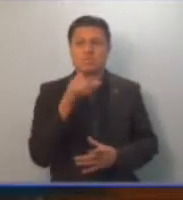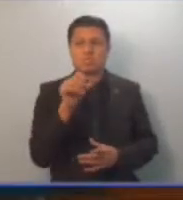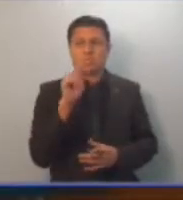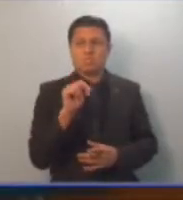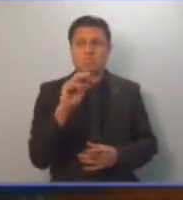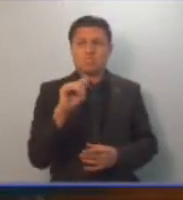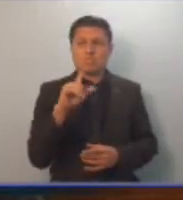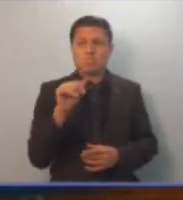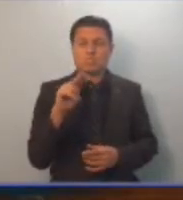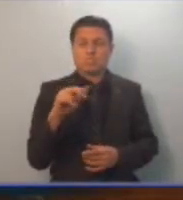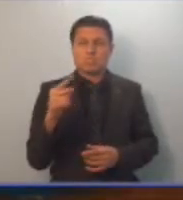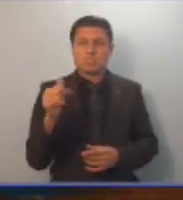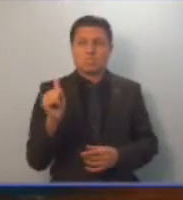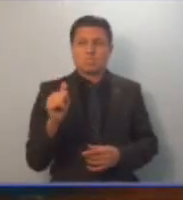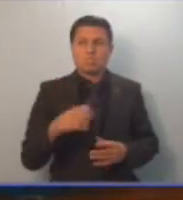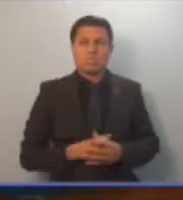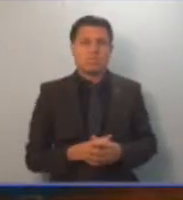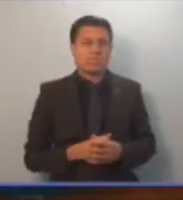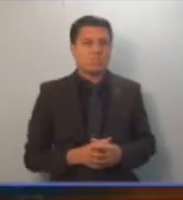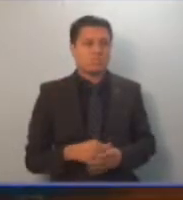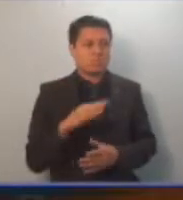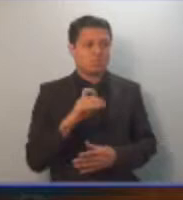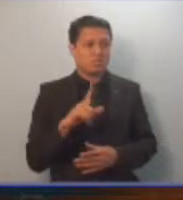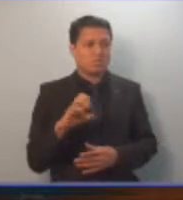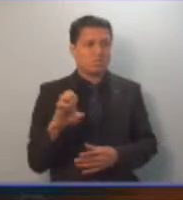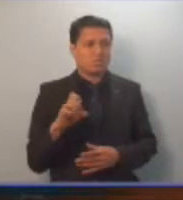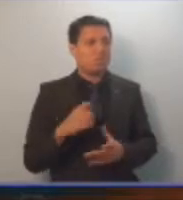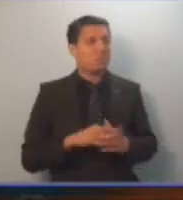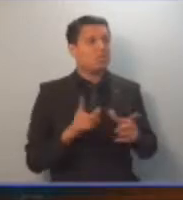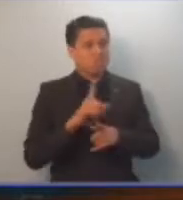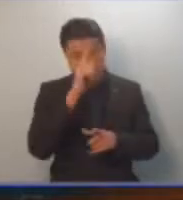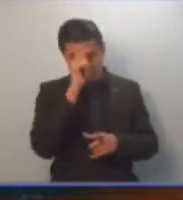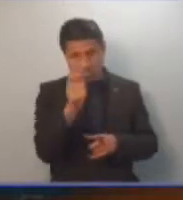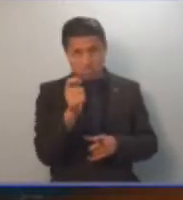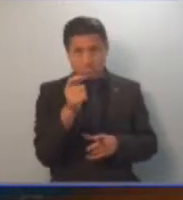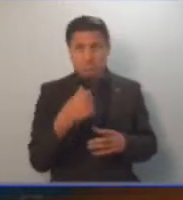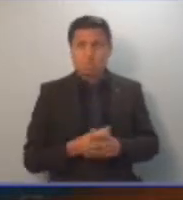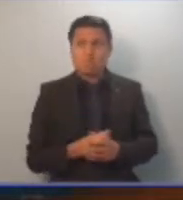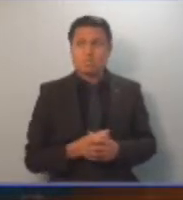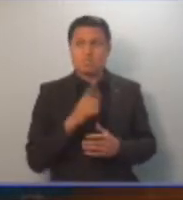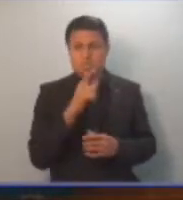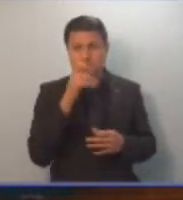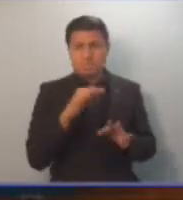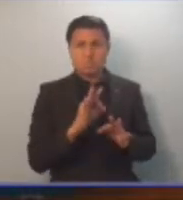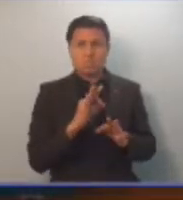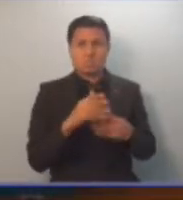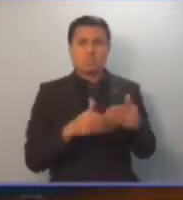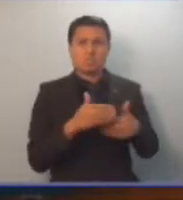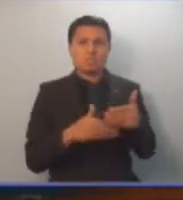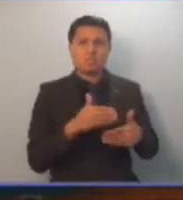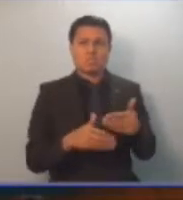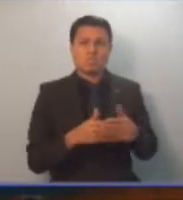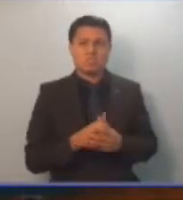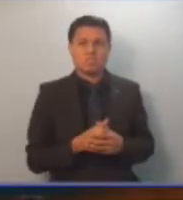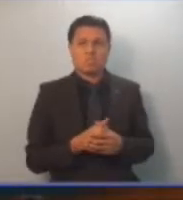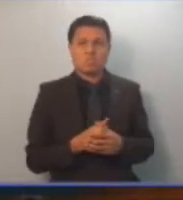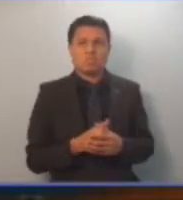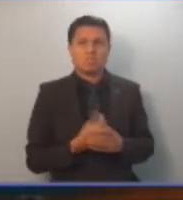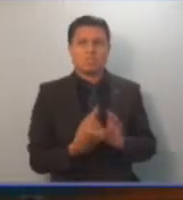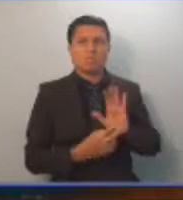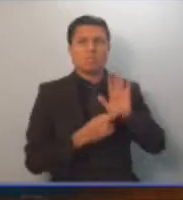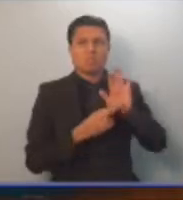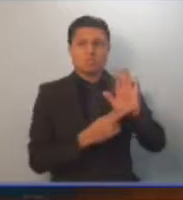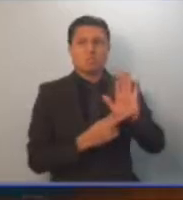Calenga Vandré Belli, en reconocimiento a su memorable gestión como